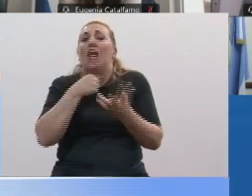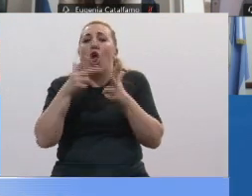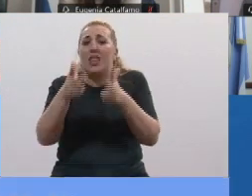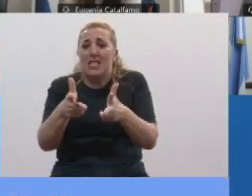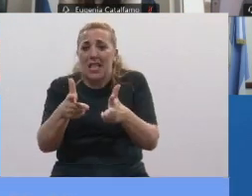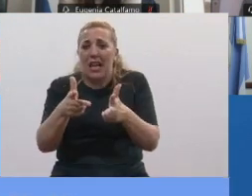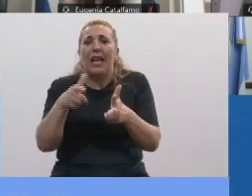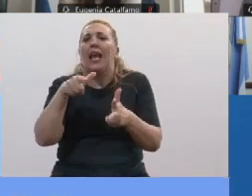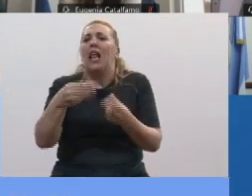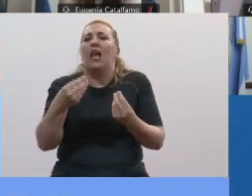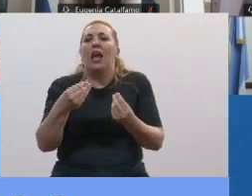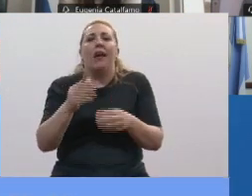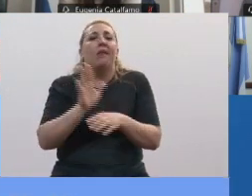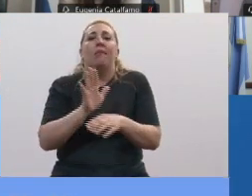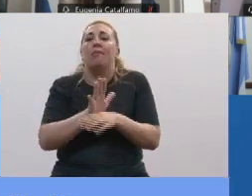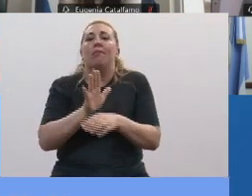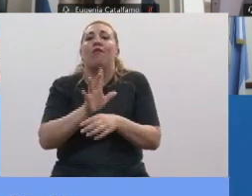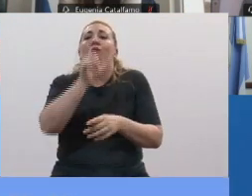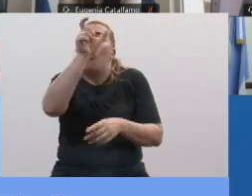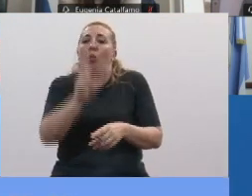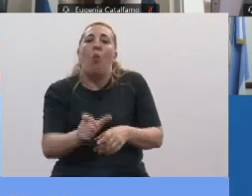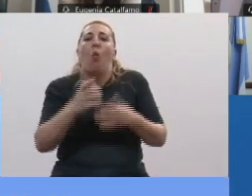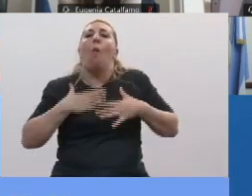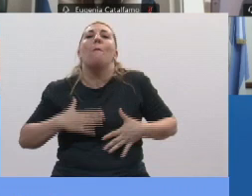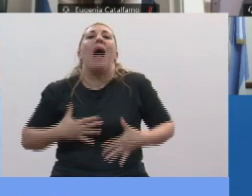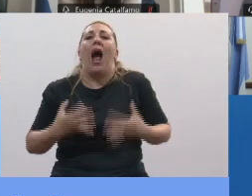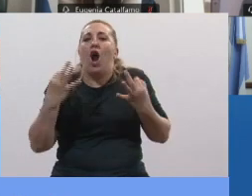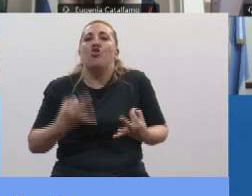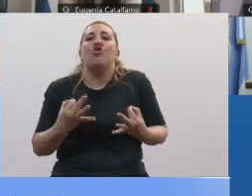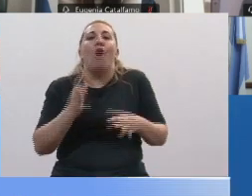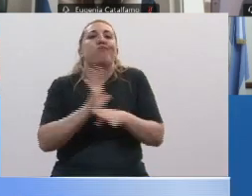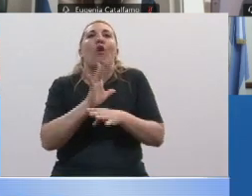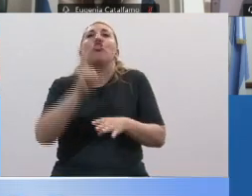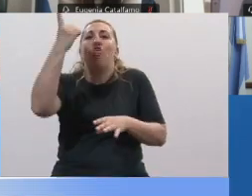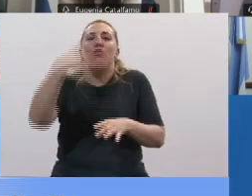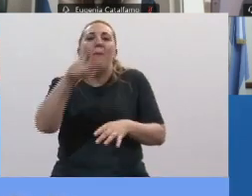decir que es el más humano de los dioses, porque es como cualquiera